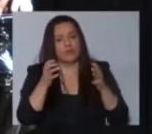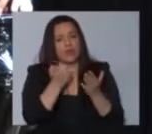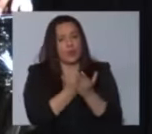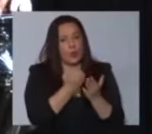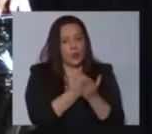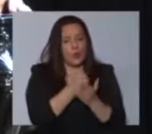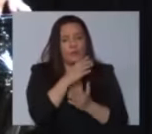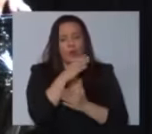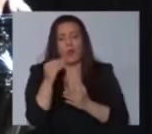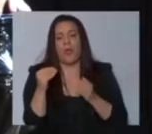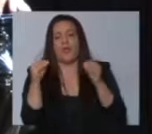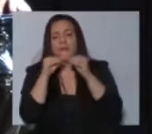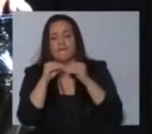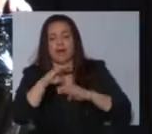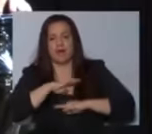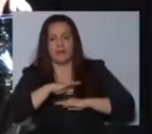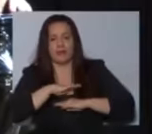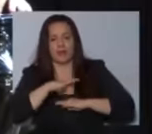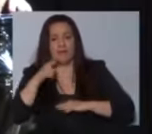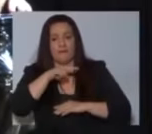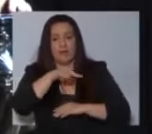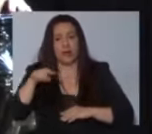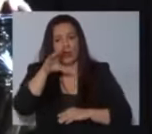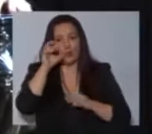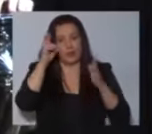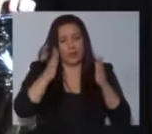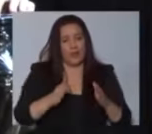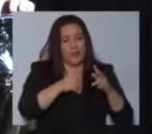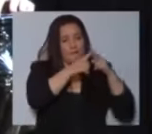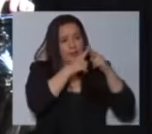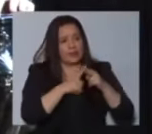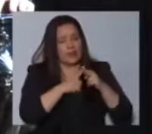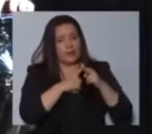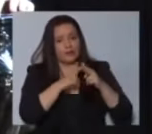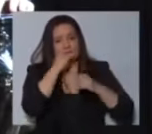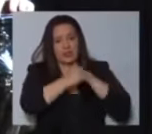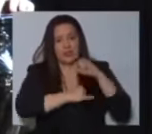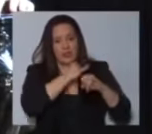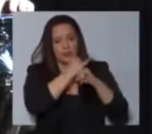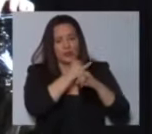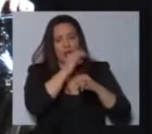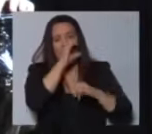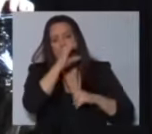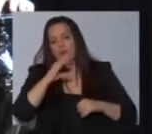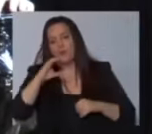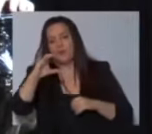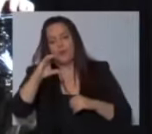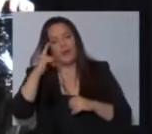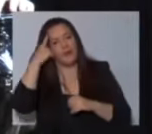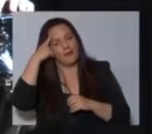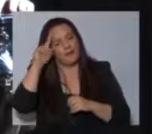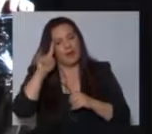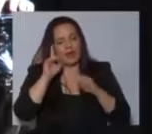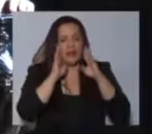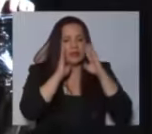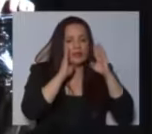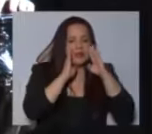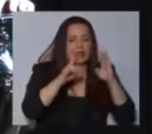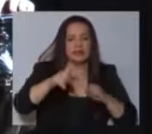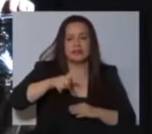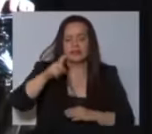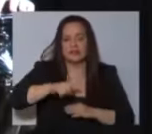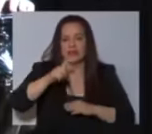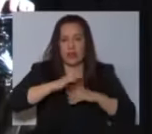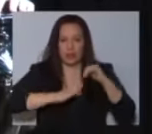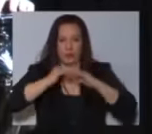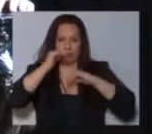costarricenses. Los préstamos internacionales irían entonces orientados a solventar las necesidades de la infraestructura y servicios